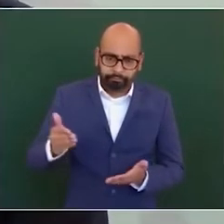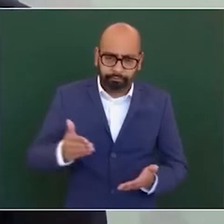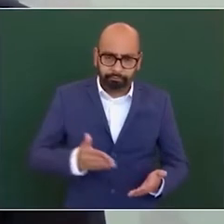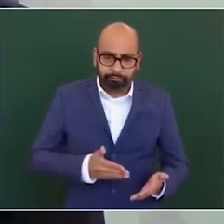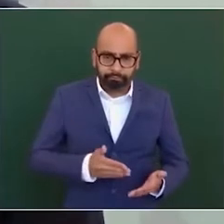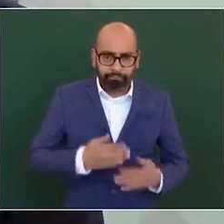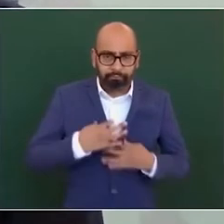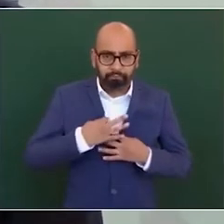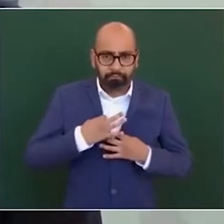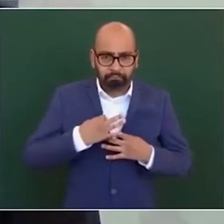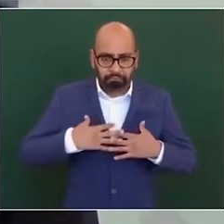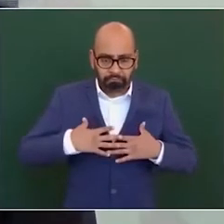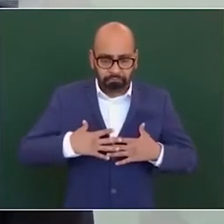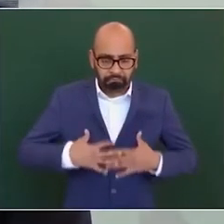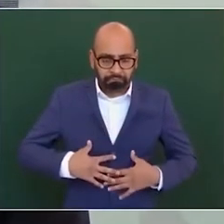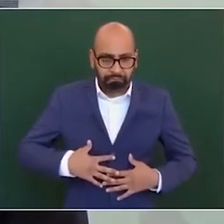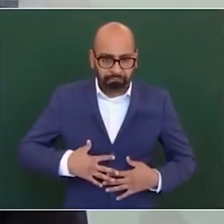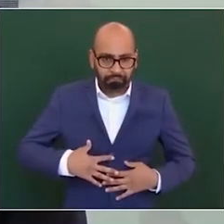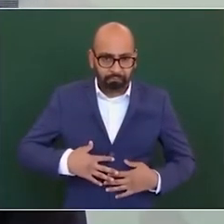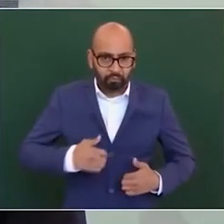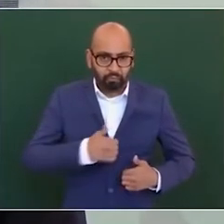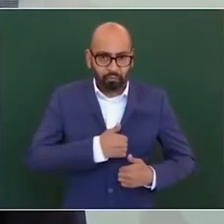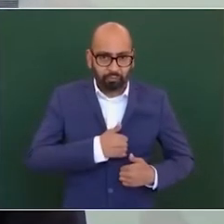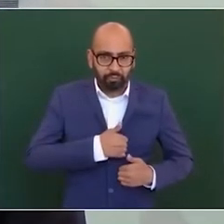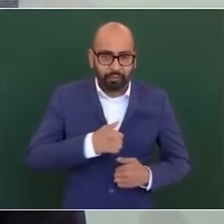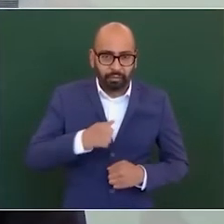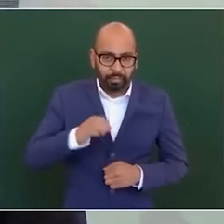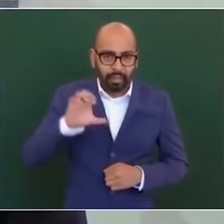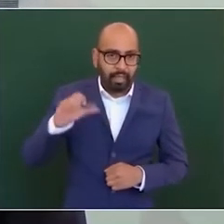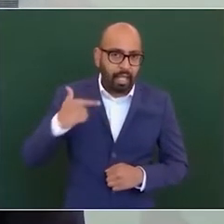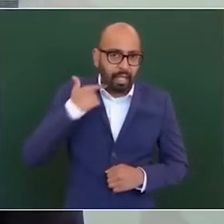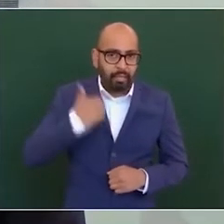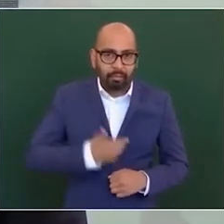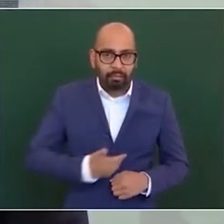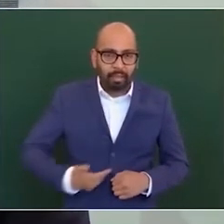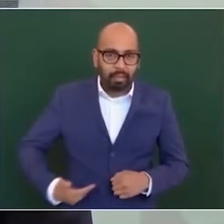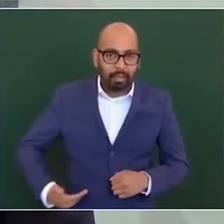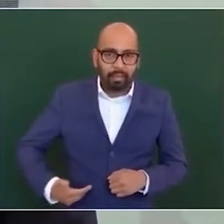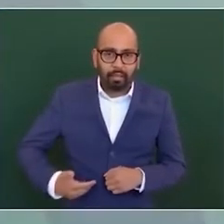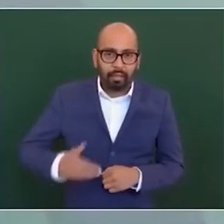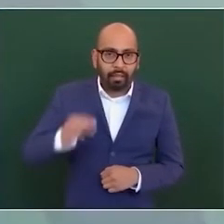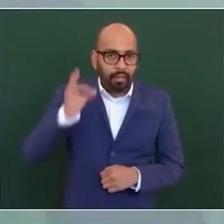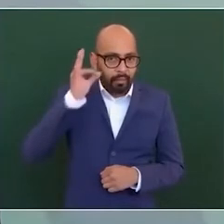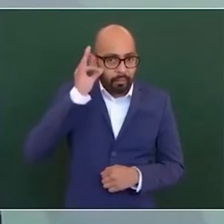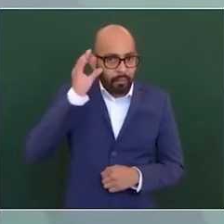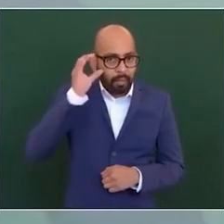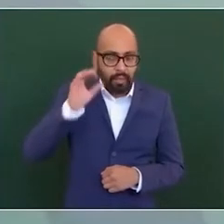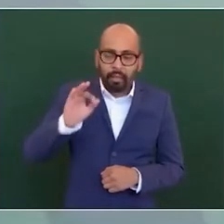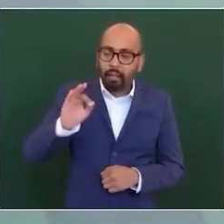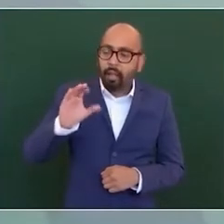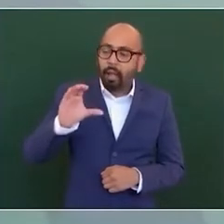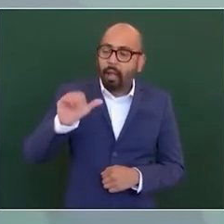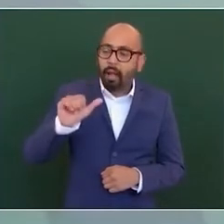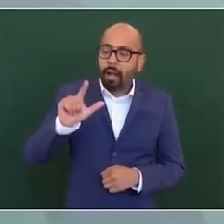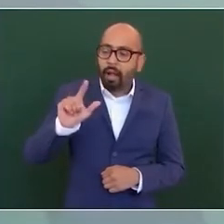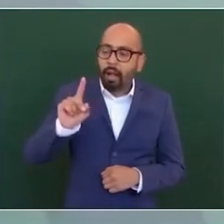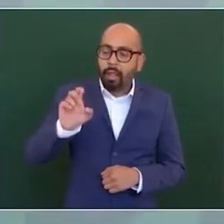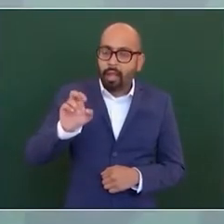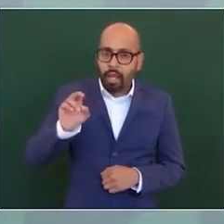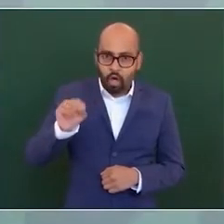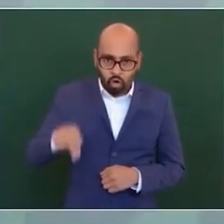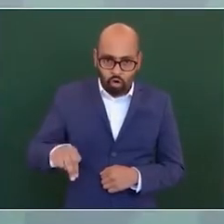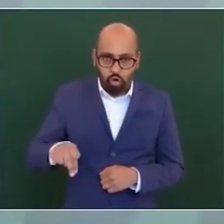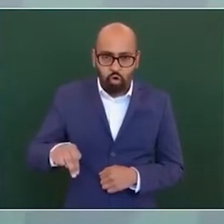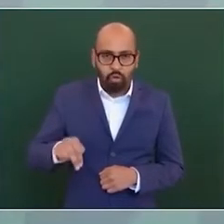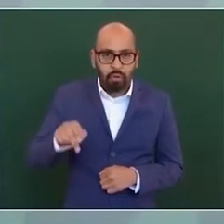militar el expresidente Calderón a declarar la guerra, a pegarle un garrotazo